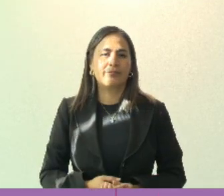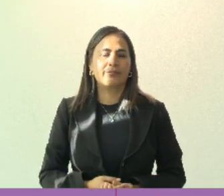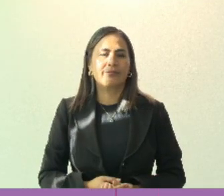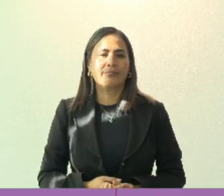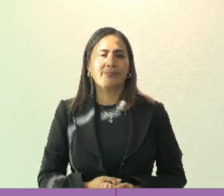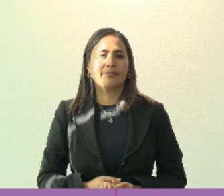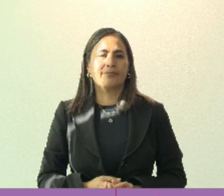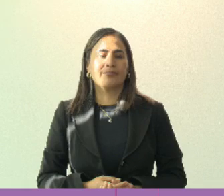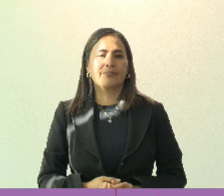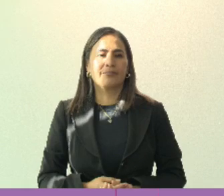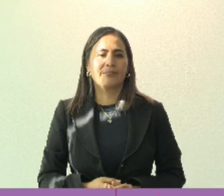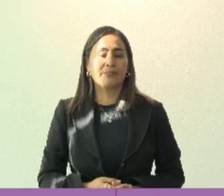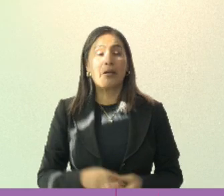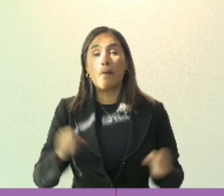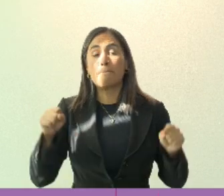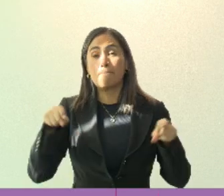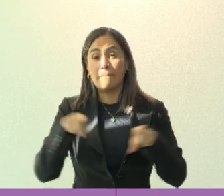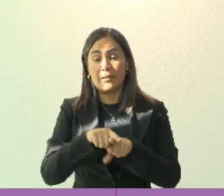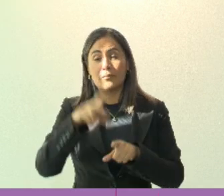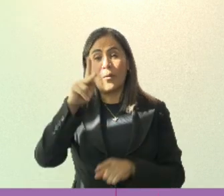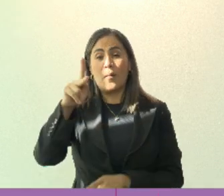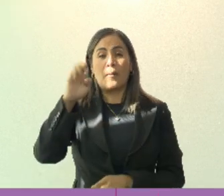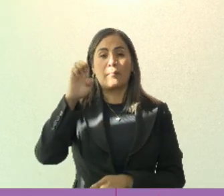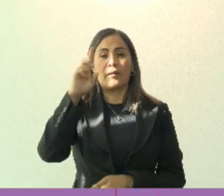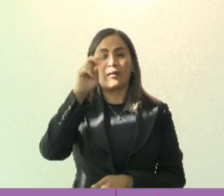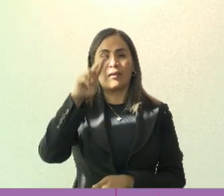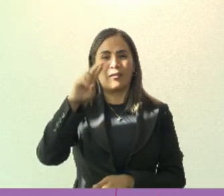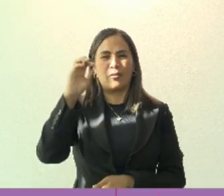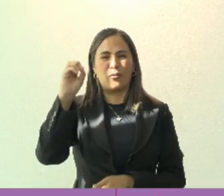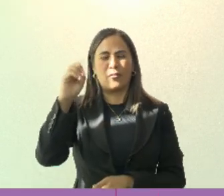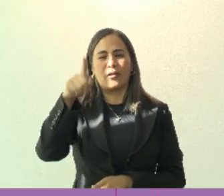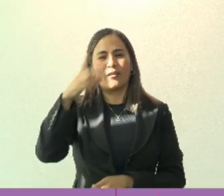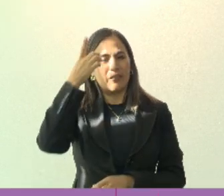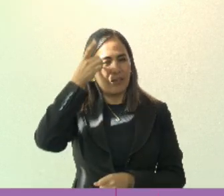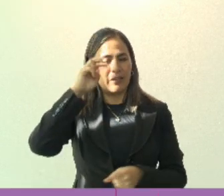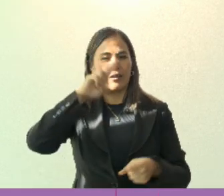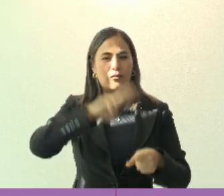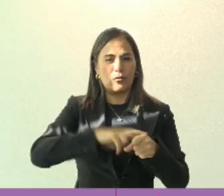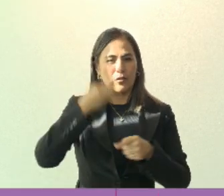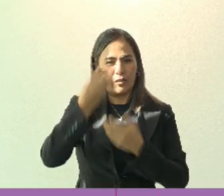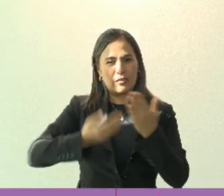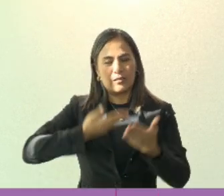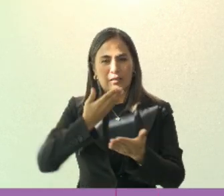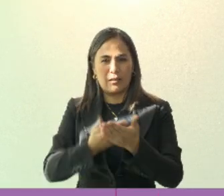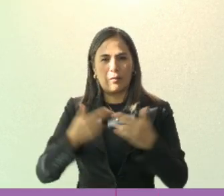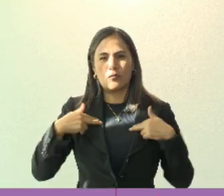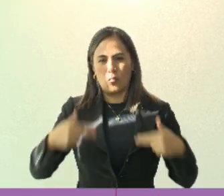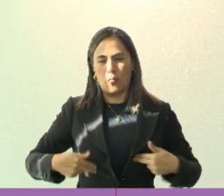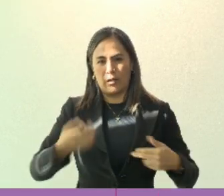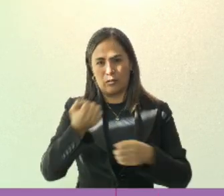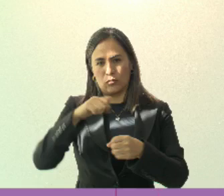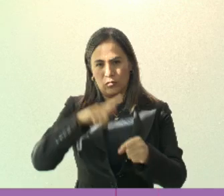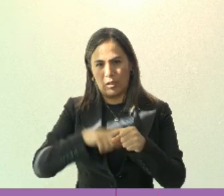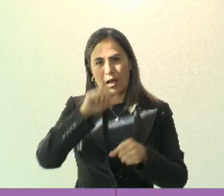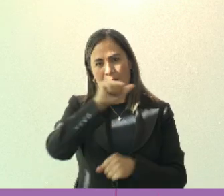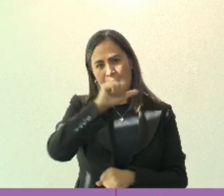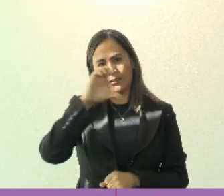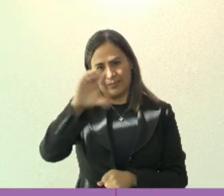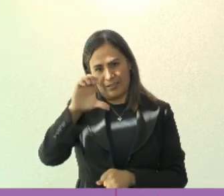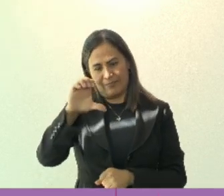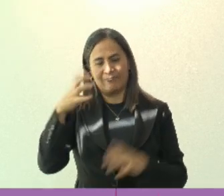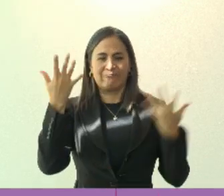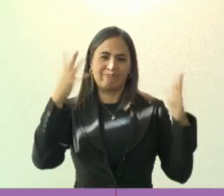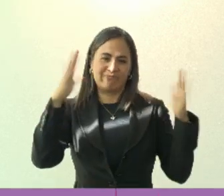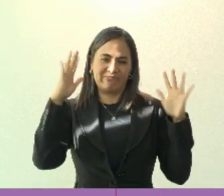Y por supuesto, Pedro Carta Terrón, que es el director general de Iniciativas Humanas y Sociales, AC. Bienvenida.